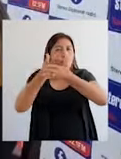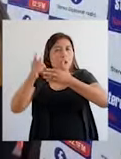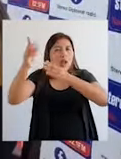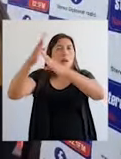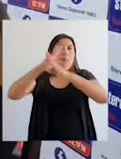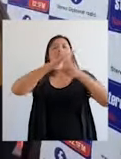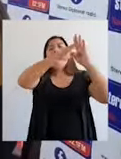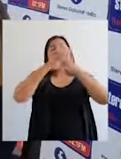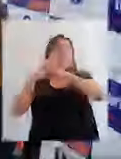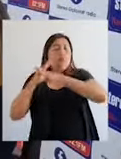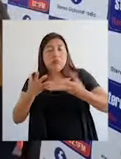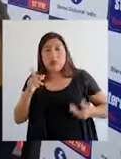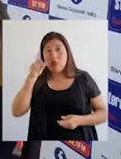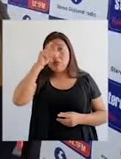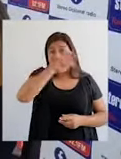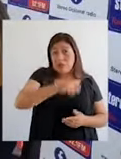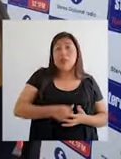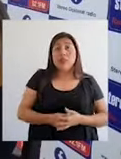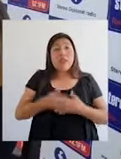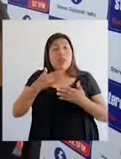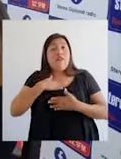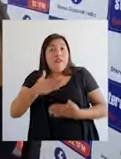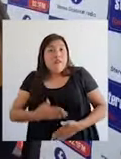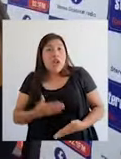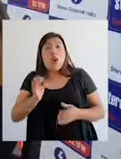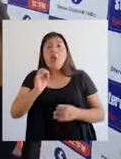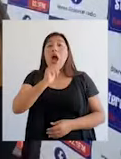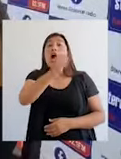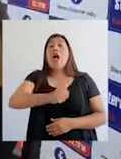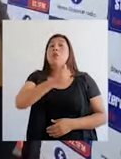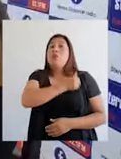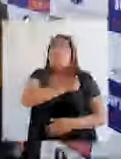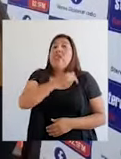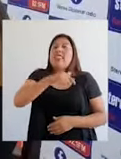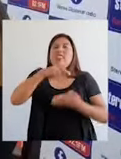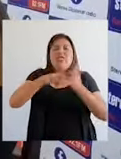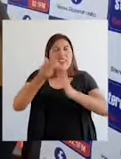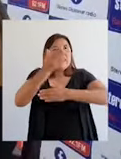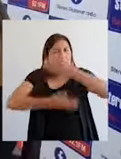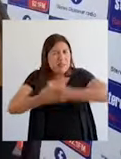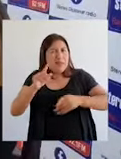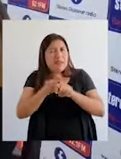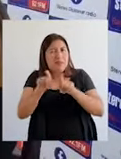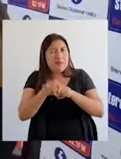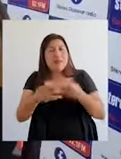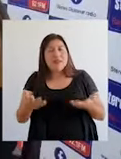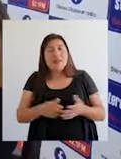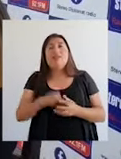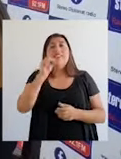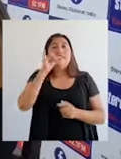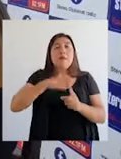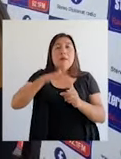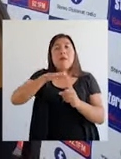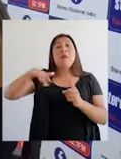barreras, que son físicas, pero también son actitudinales. Es decir, yo puedo tener una limitación, pero si en mi entorno todos me